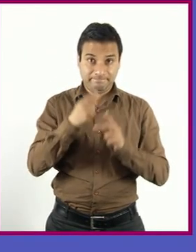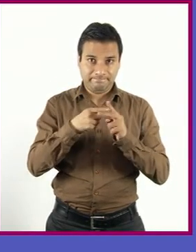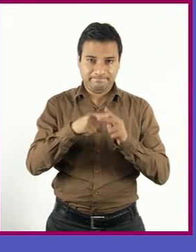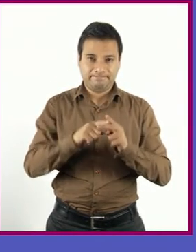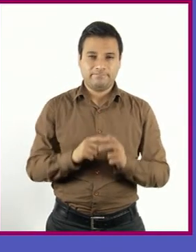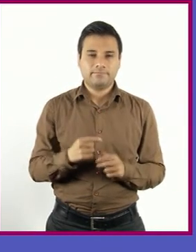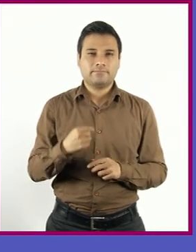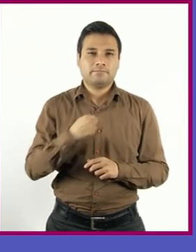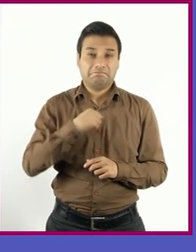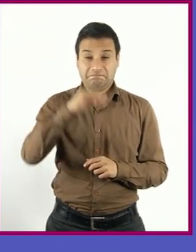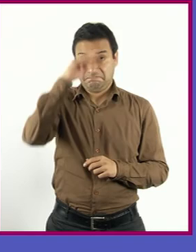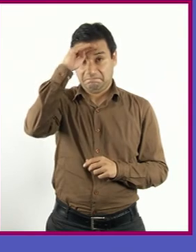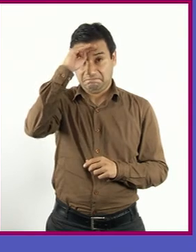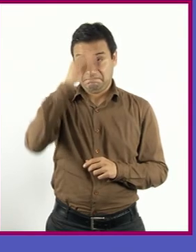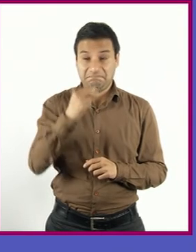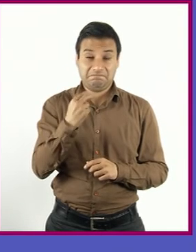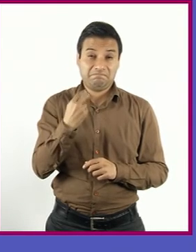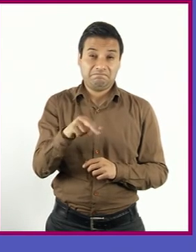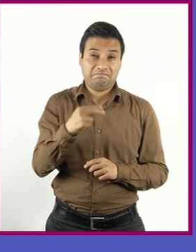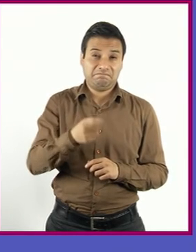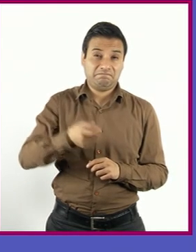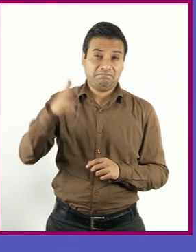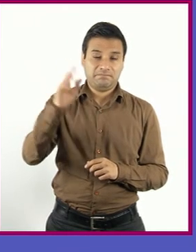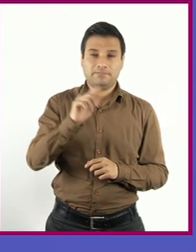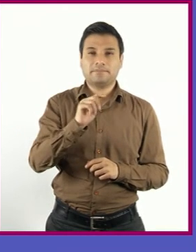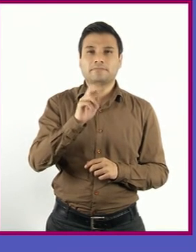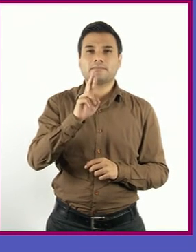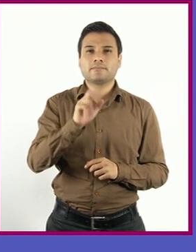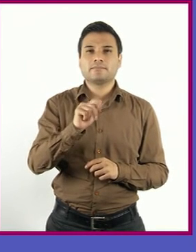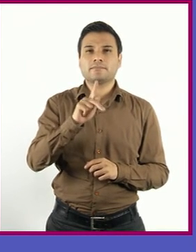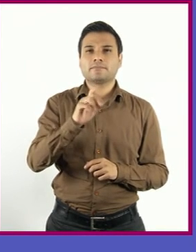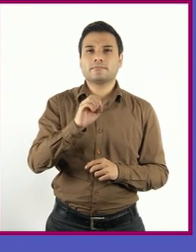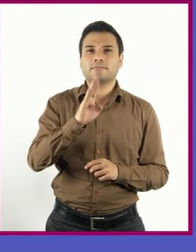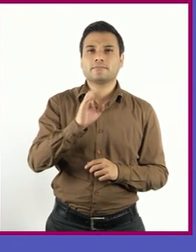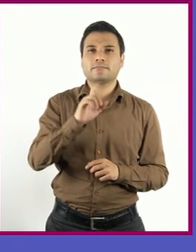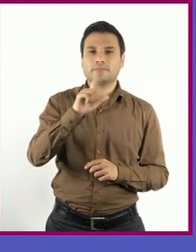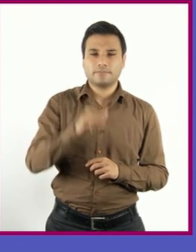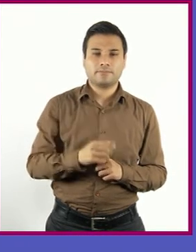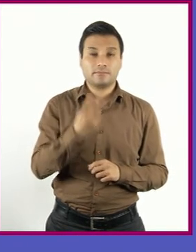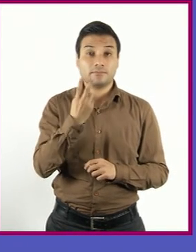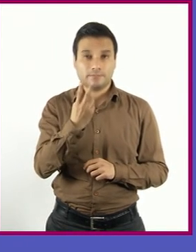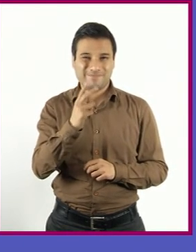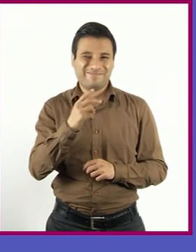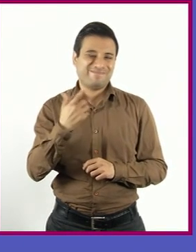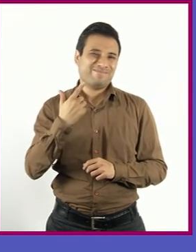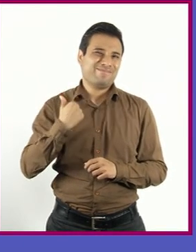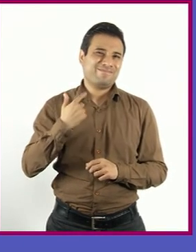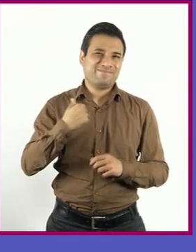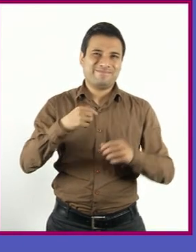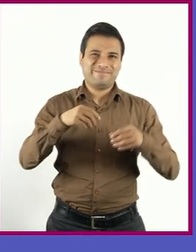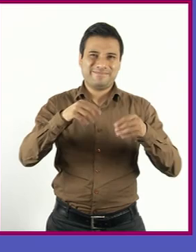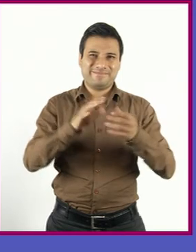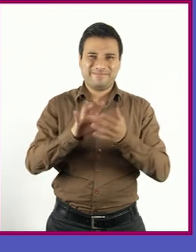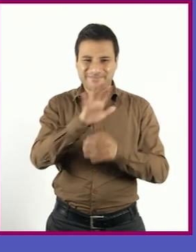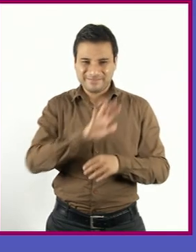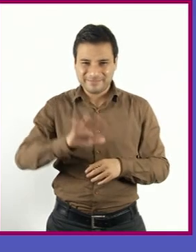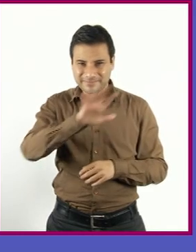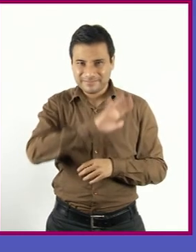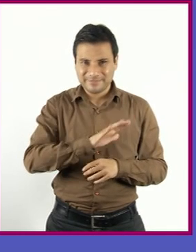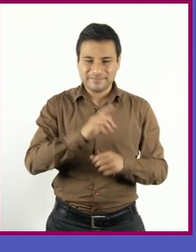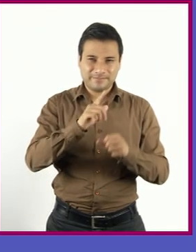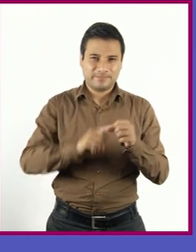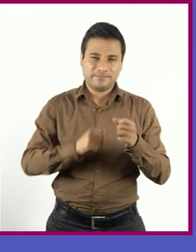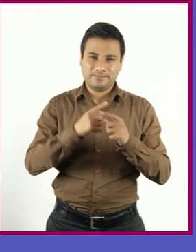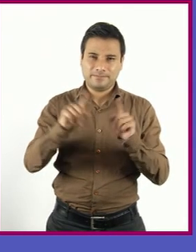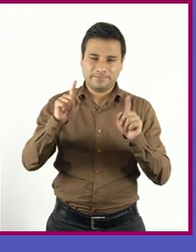A mí se me ocurre que se llame trapo bola y se humedecen 2 trapos de distintos colores. Ambos deben ser del mismo tipo